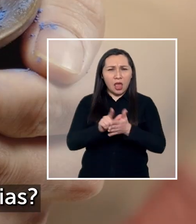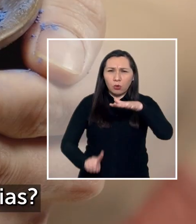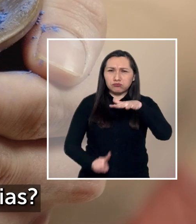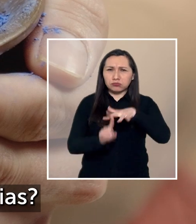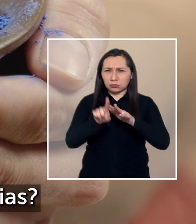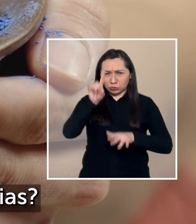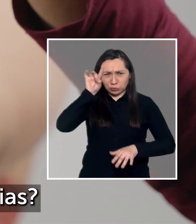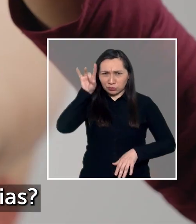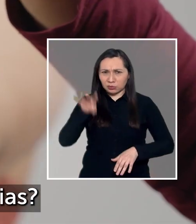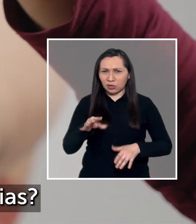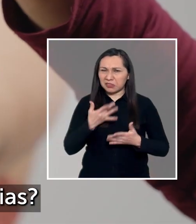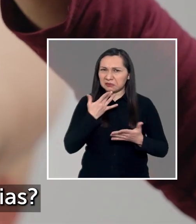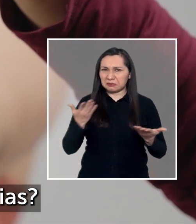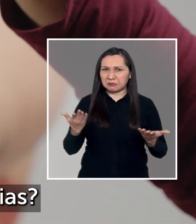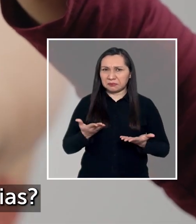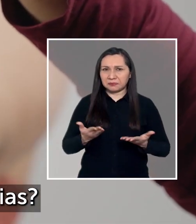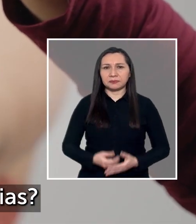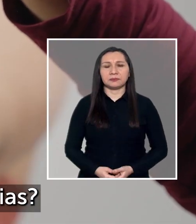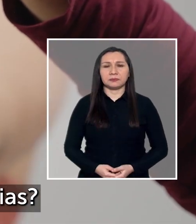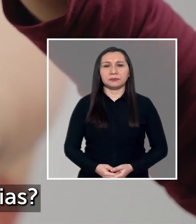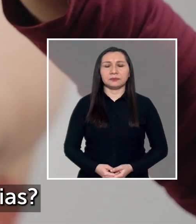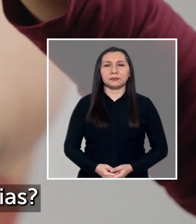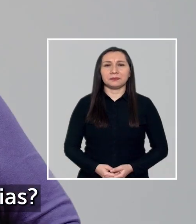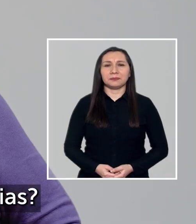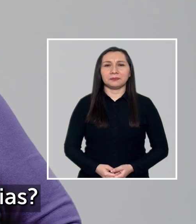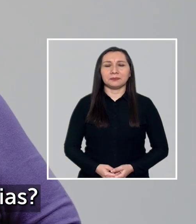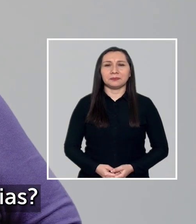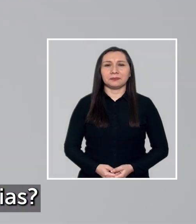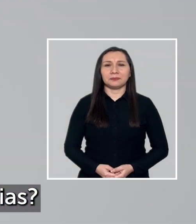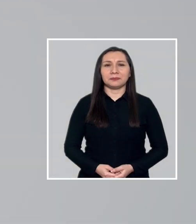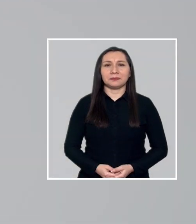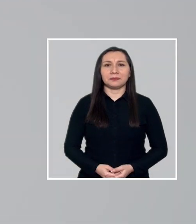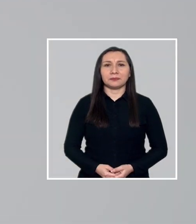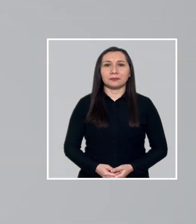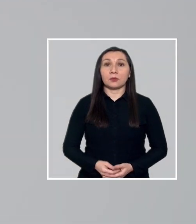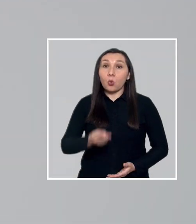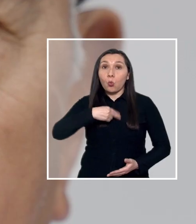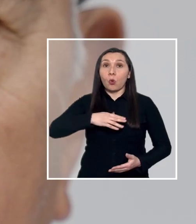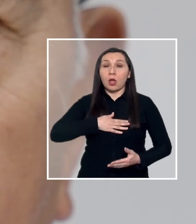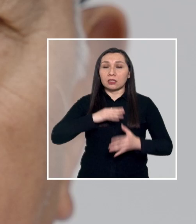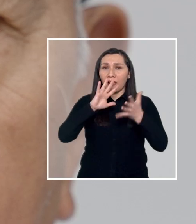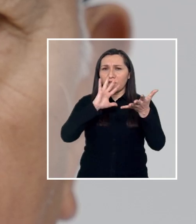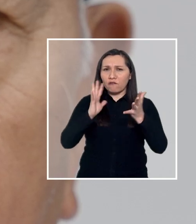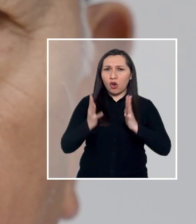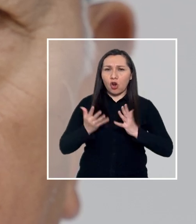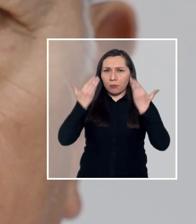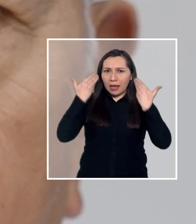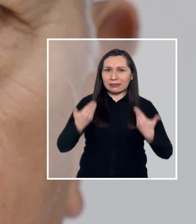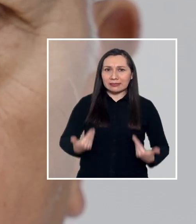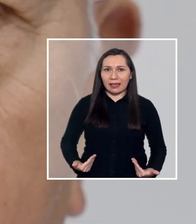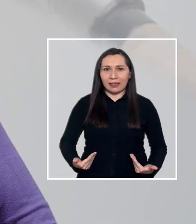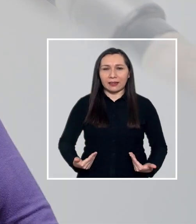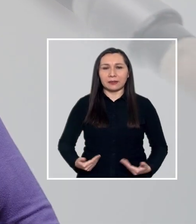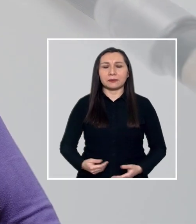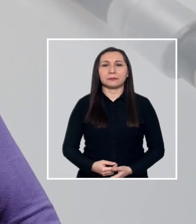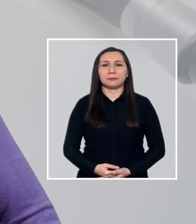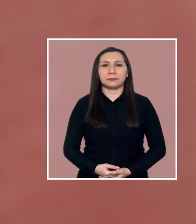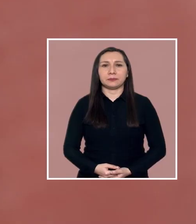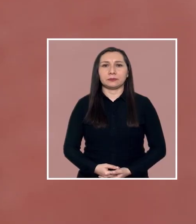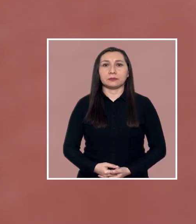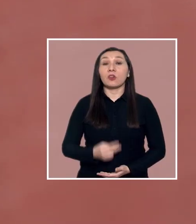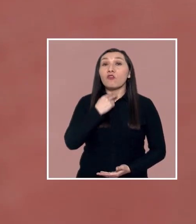Imataq ñawpaq simikuna qampaq yachankichu? Chayqa